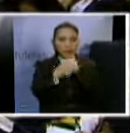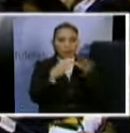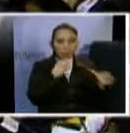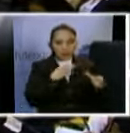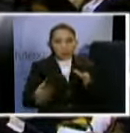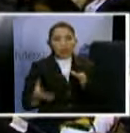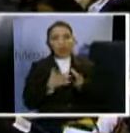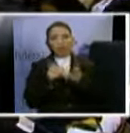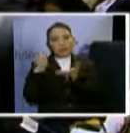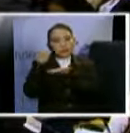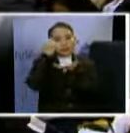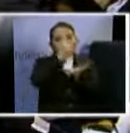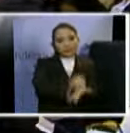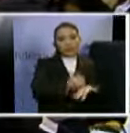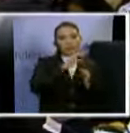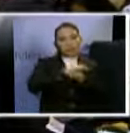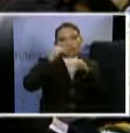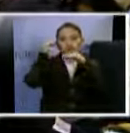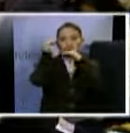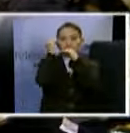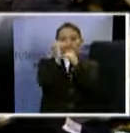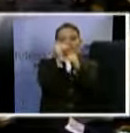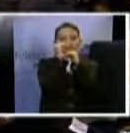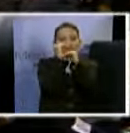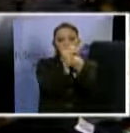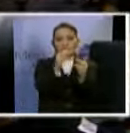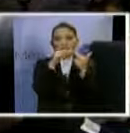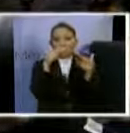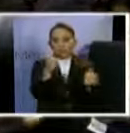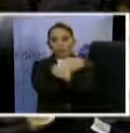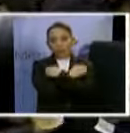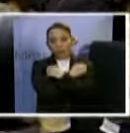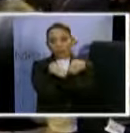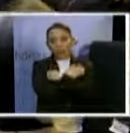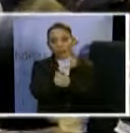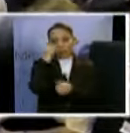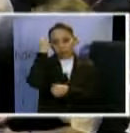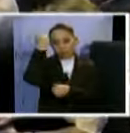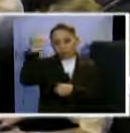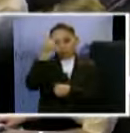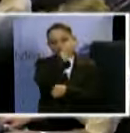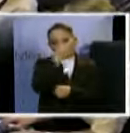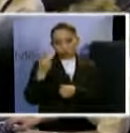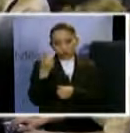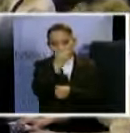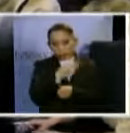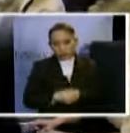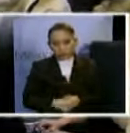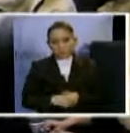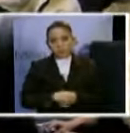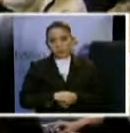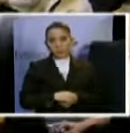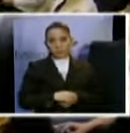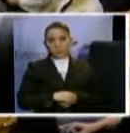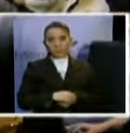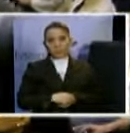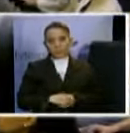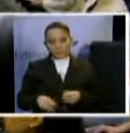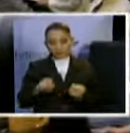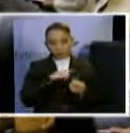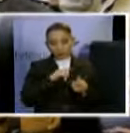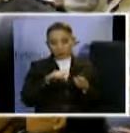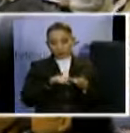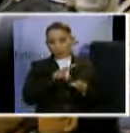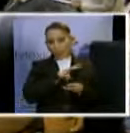de inversiones frente a una limitadísima relación educativa y tecnológica en ambas direcciones. Tres,